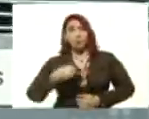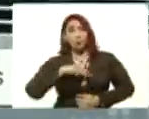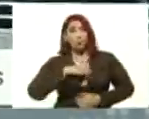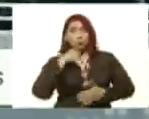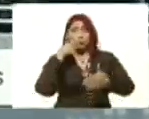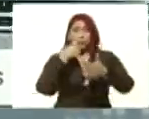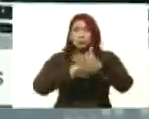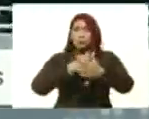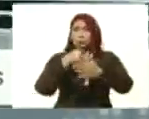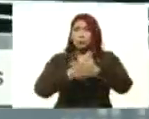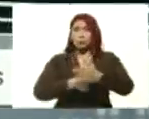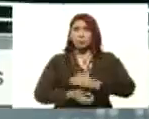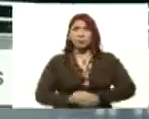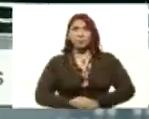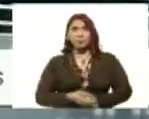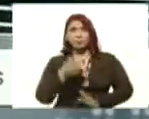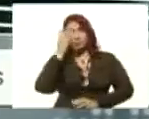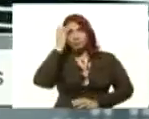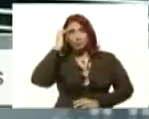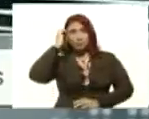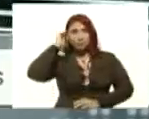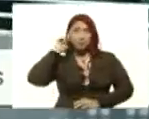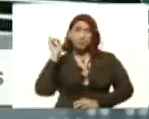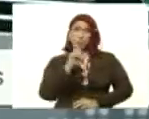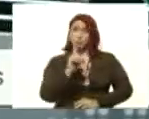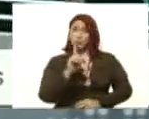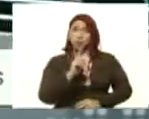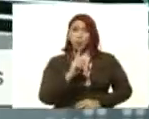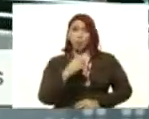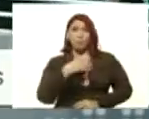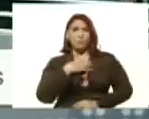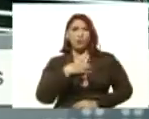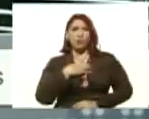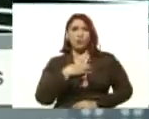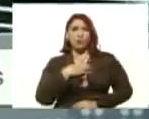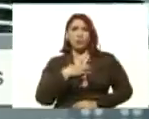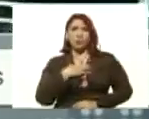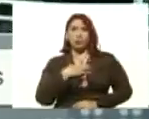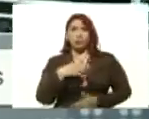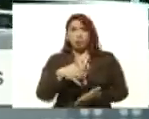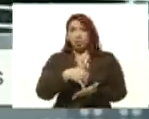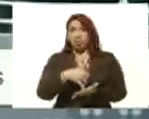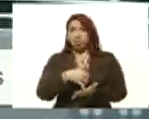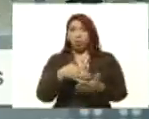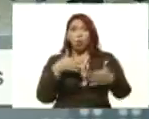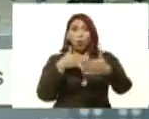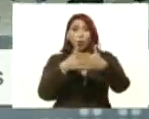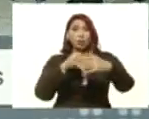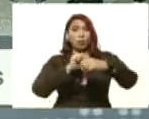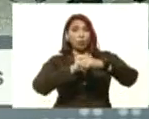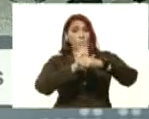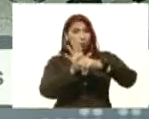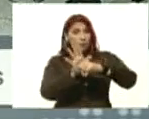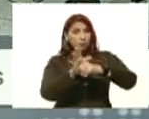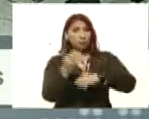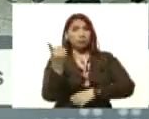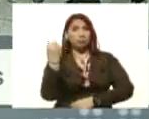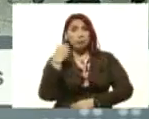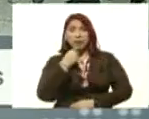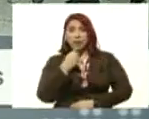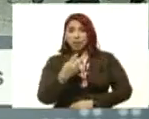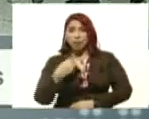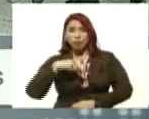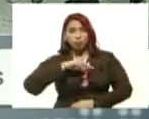batalla, no podemos bajar los brazos contra el coronavirus. Ayer dije que